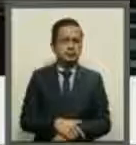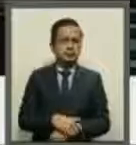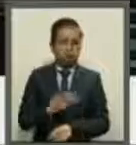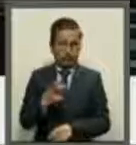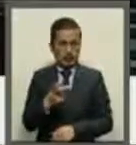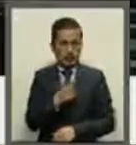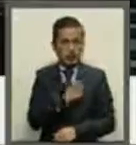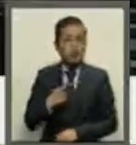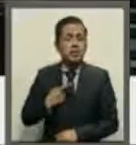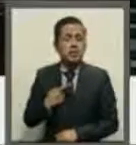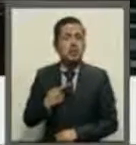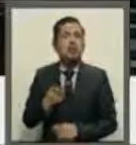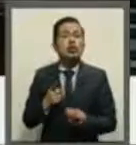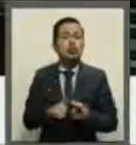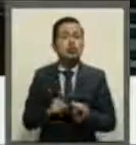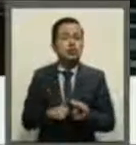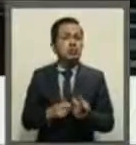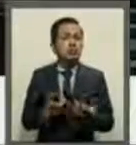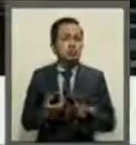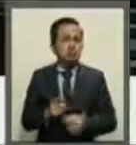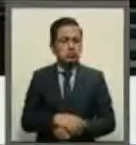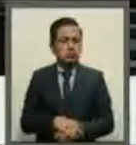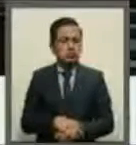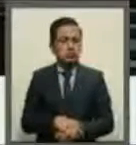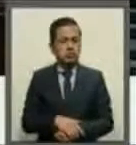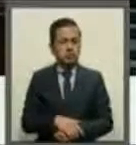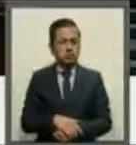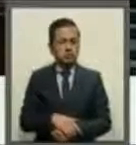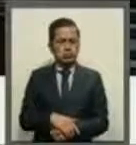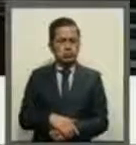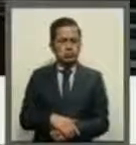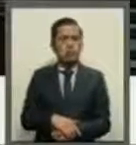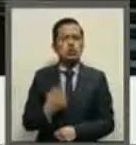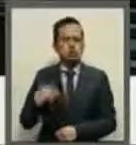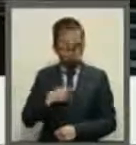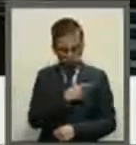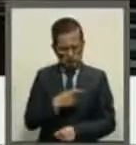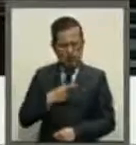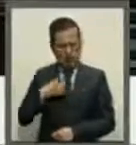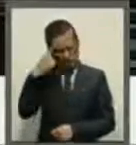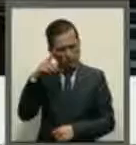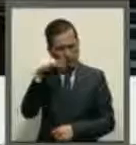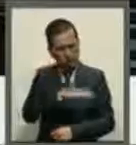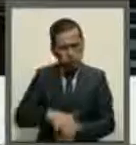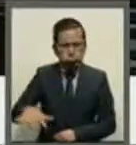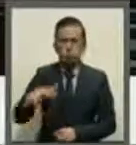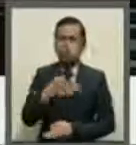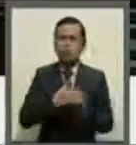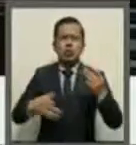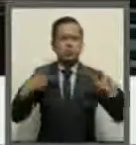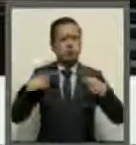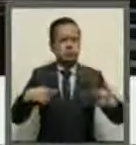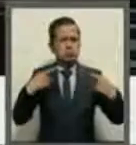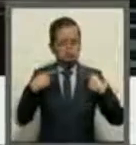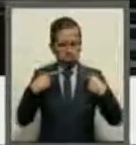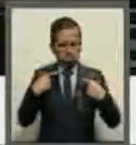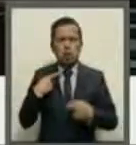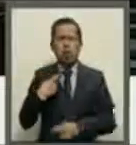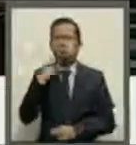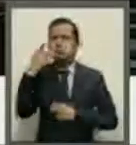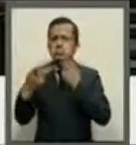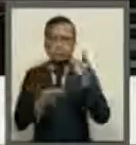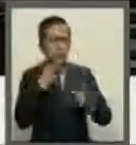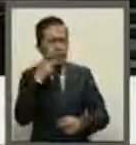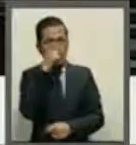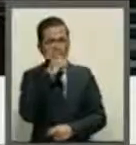esta práctica, llevar a cabo nuestra lengua en todas las